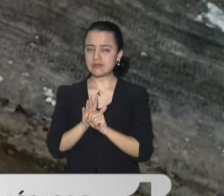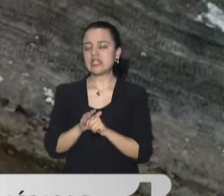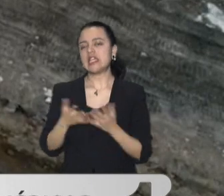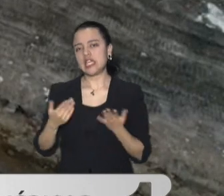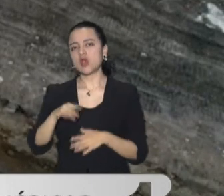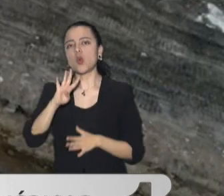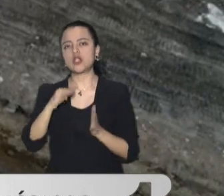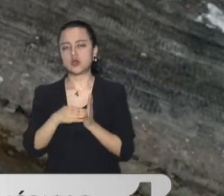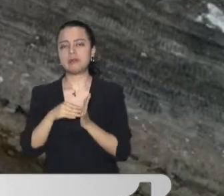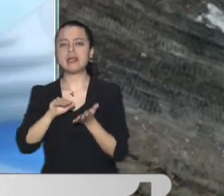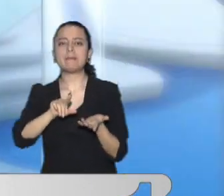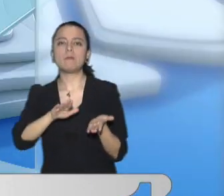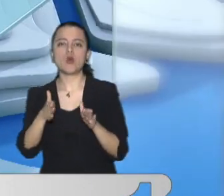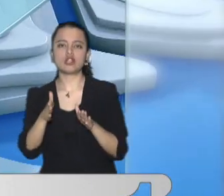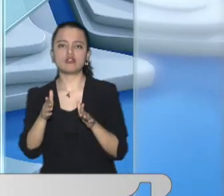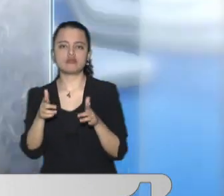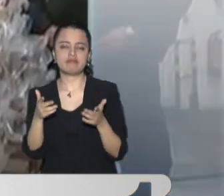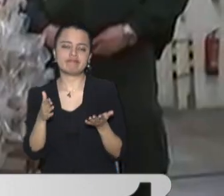por coronavirus.